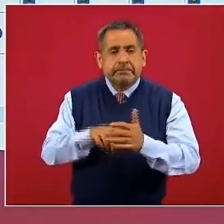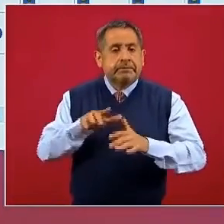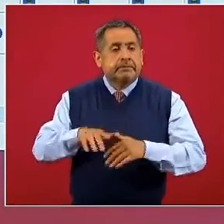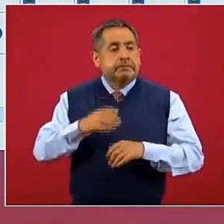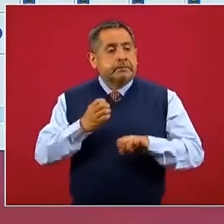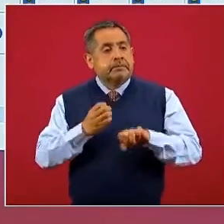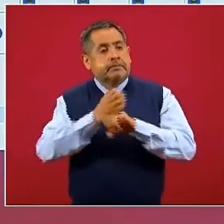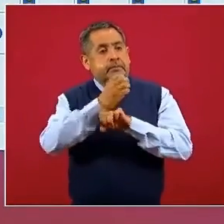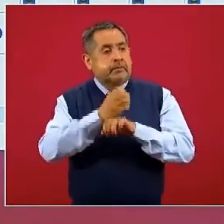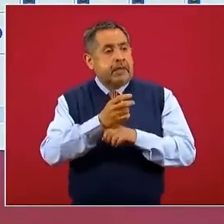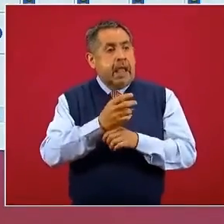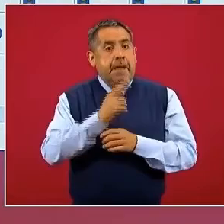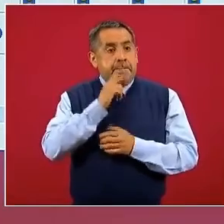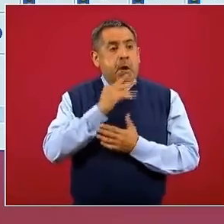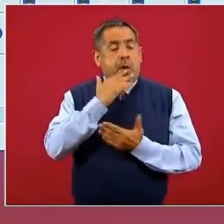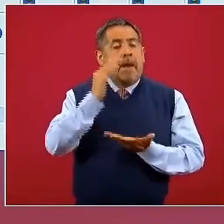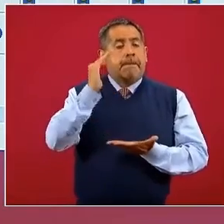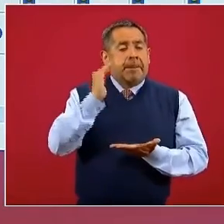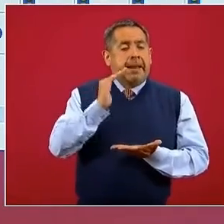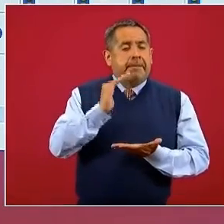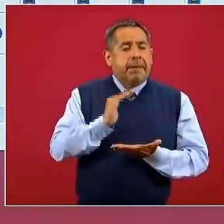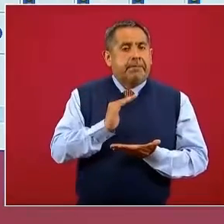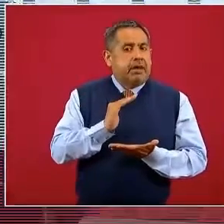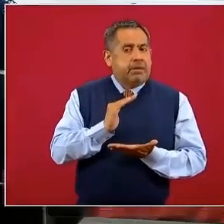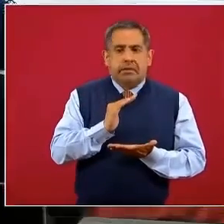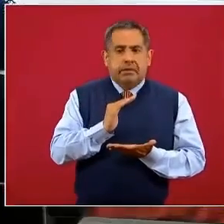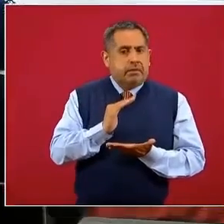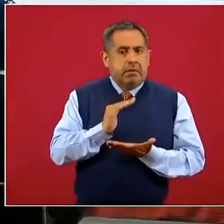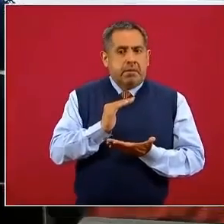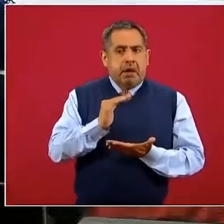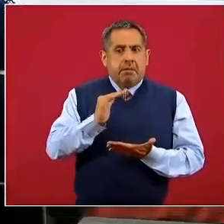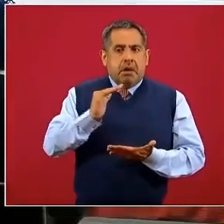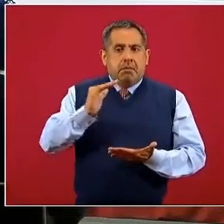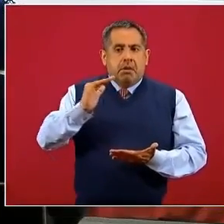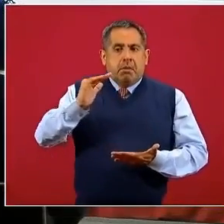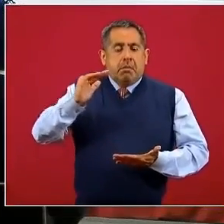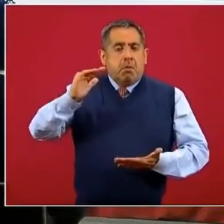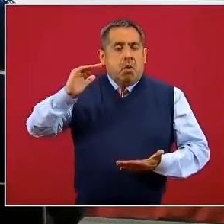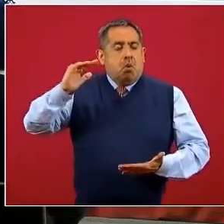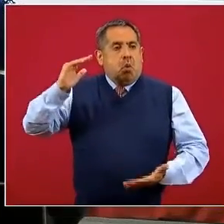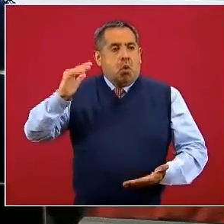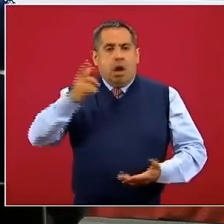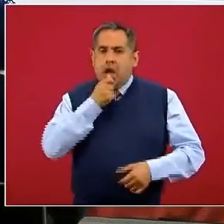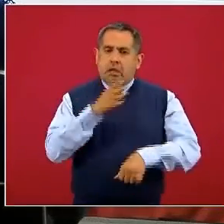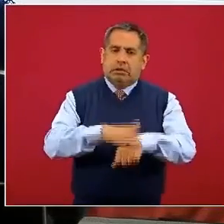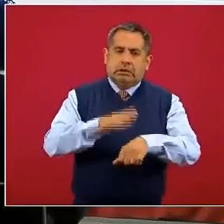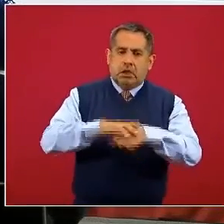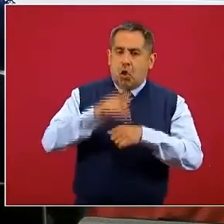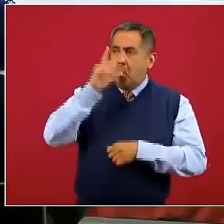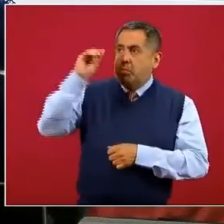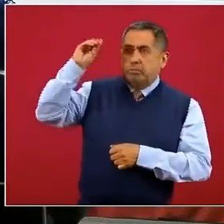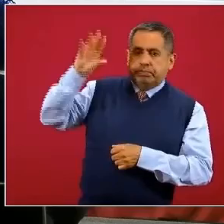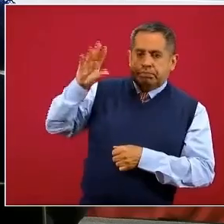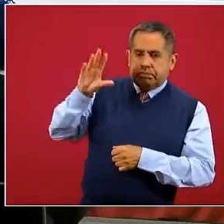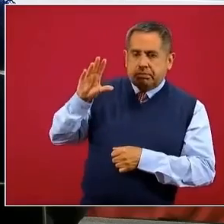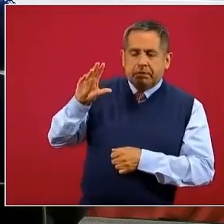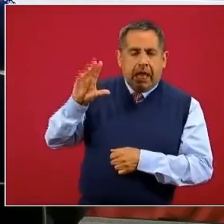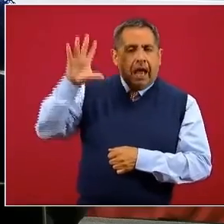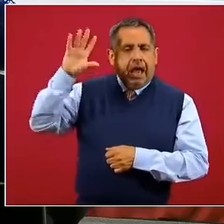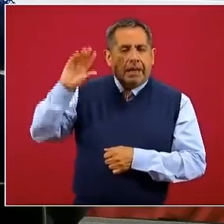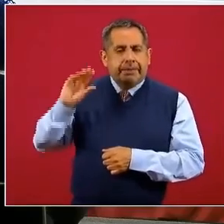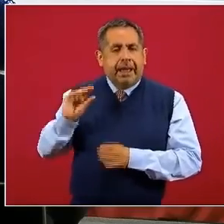en vez de continuar con la disminución de su riesgo, lo empieza a incrementar, y entonces, por lo tanto, en vez de